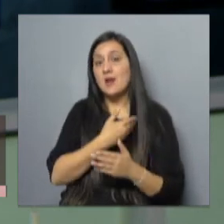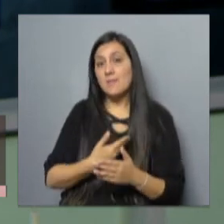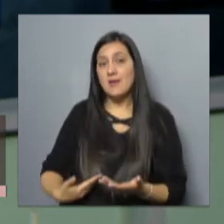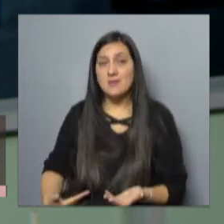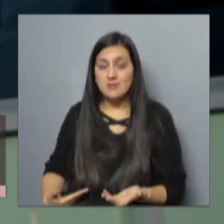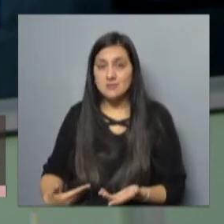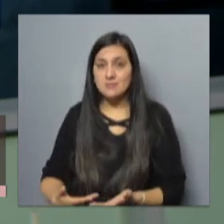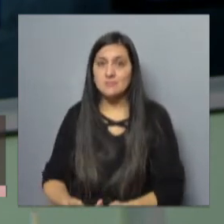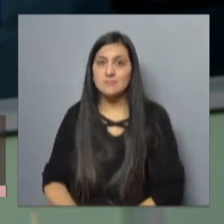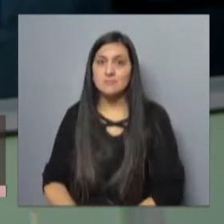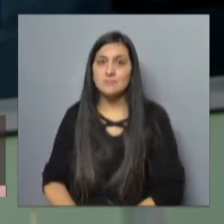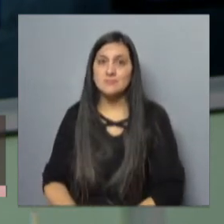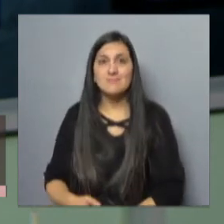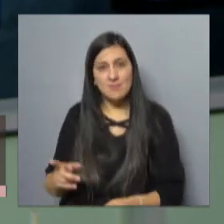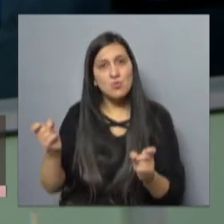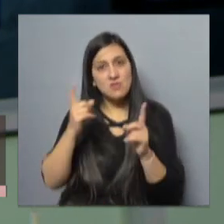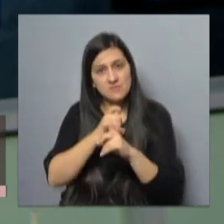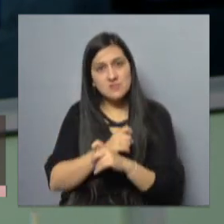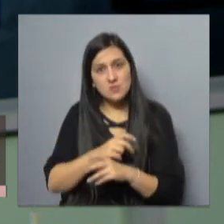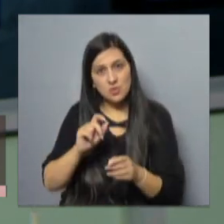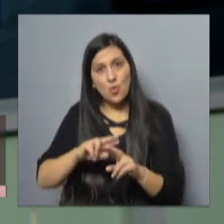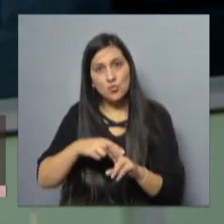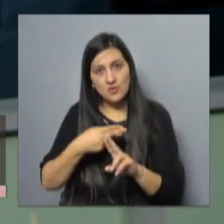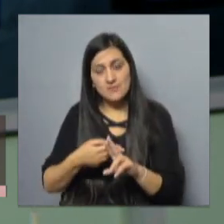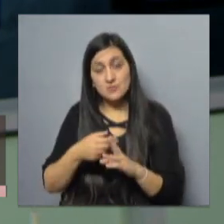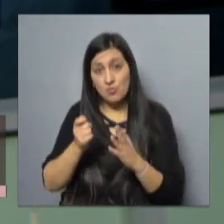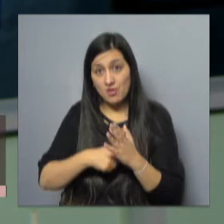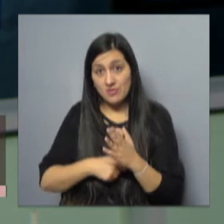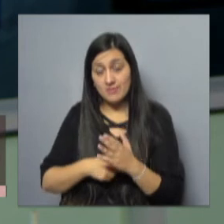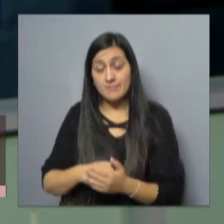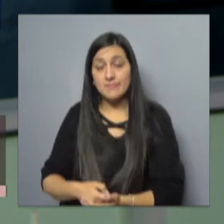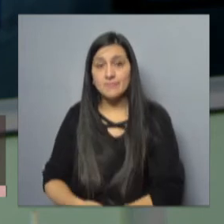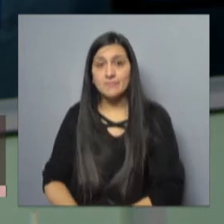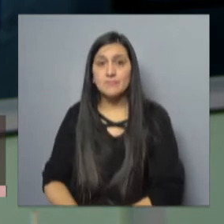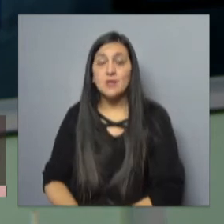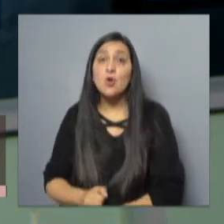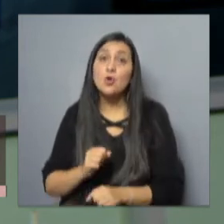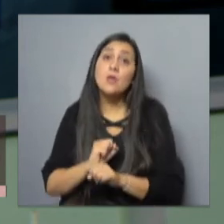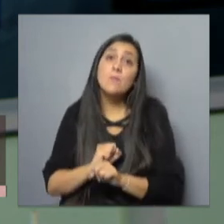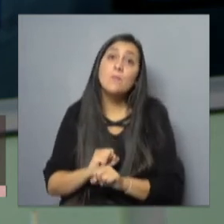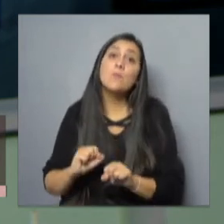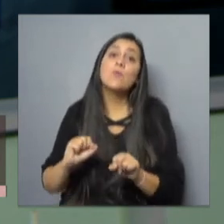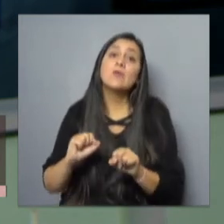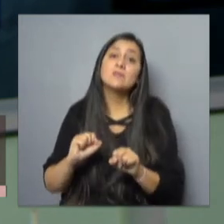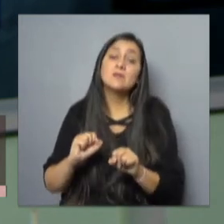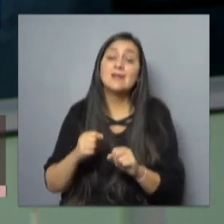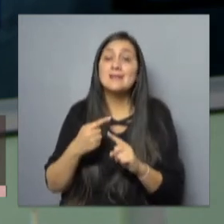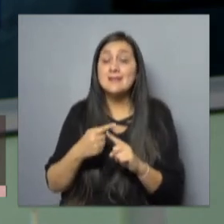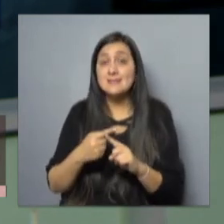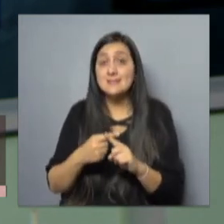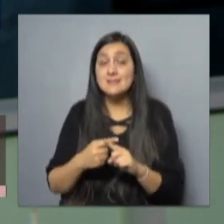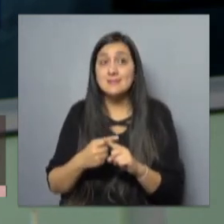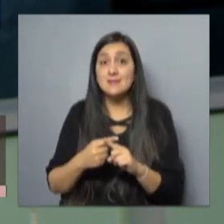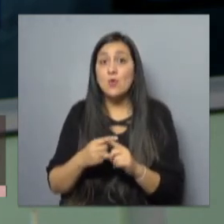pero es extremadamente difícil me parece que en esos casos a lo sumo lo que puede entenderse es que existe un